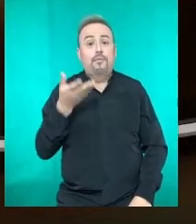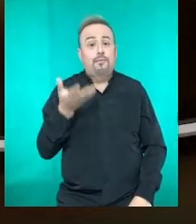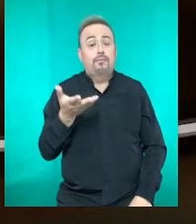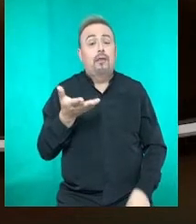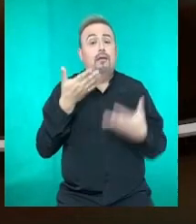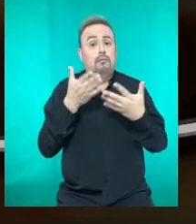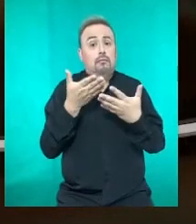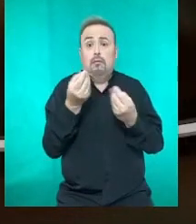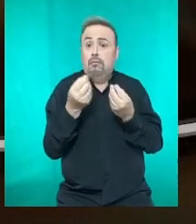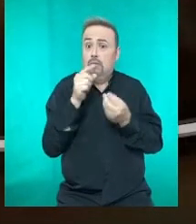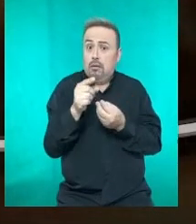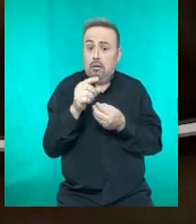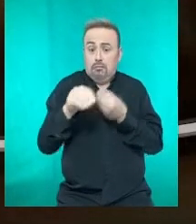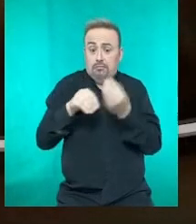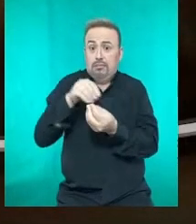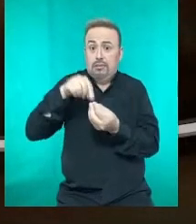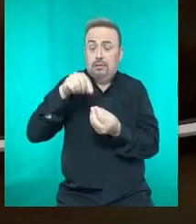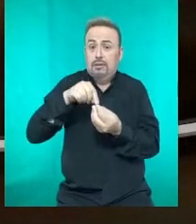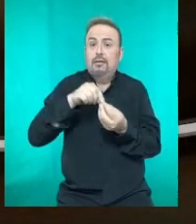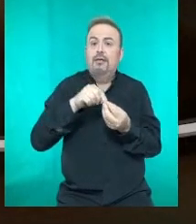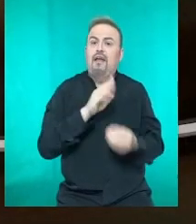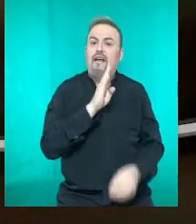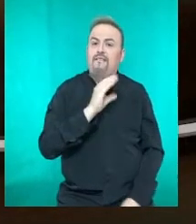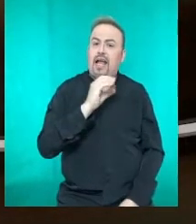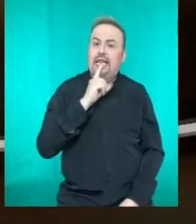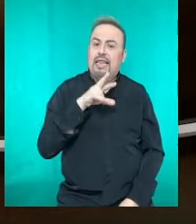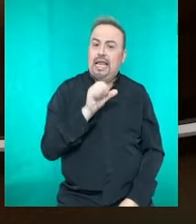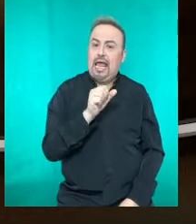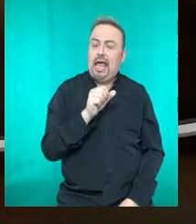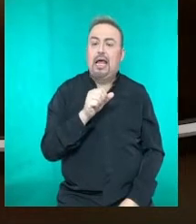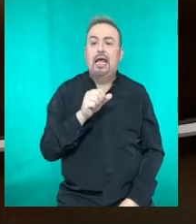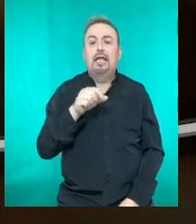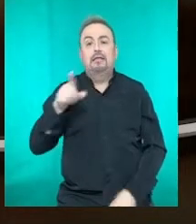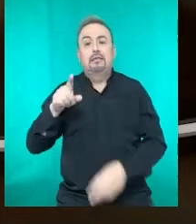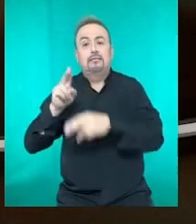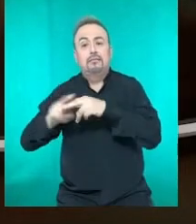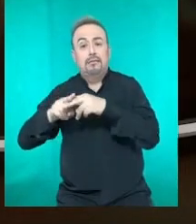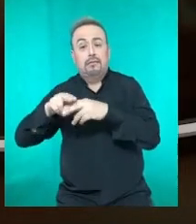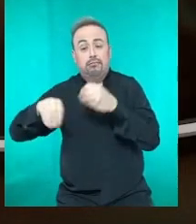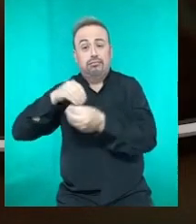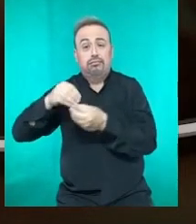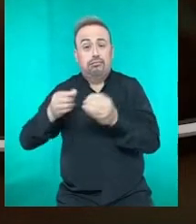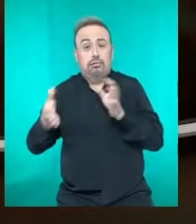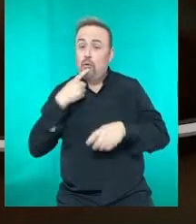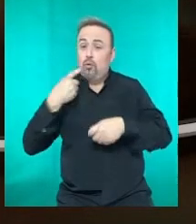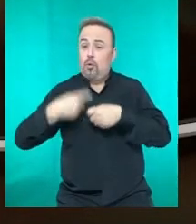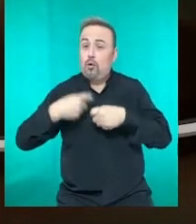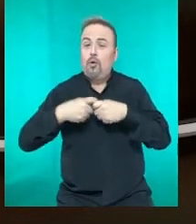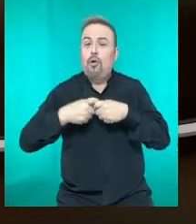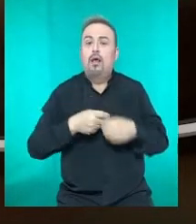es que esta mezcla también busca utilizar menos agua en el proceso de fabricación. Por lo tanto,